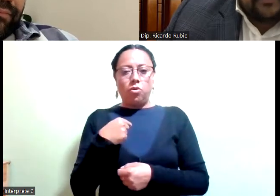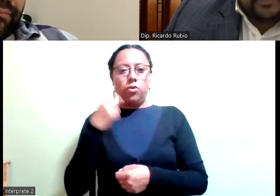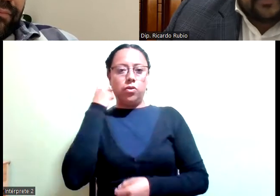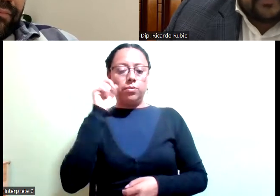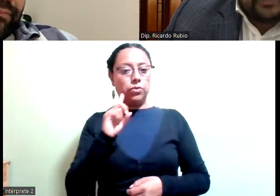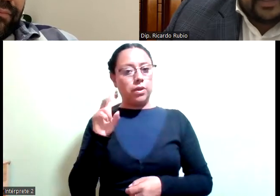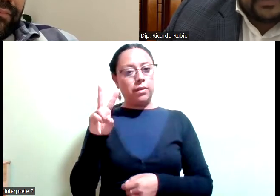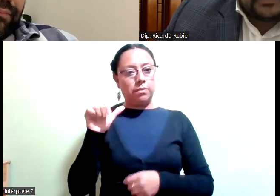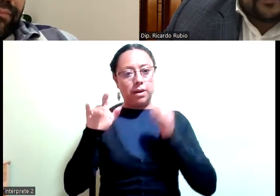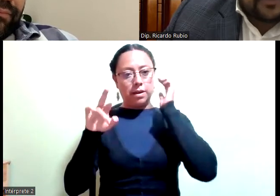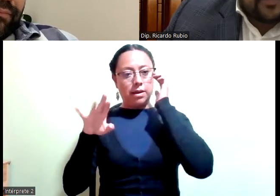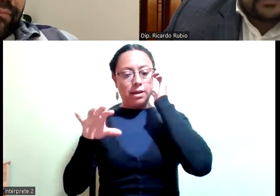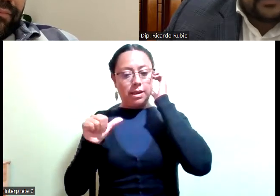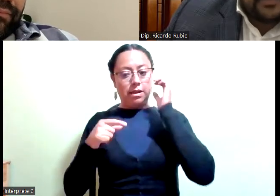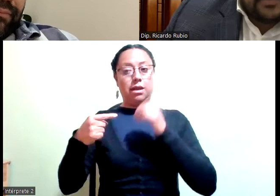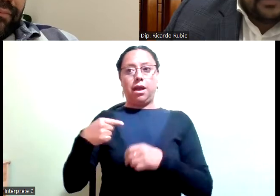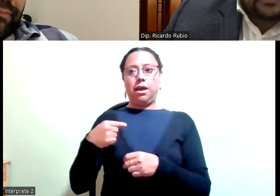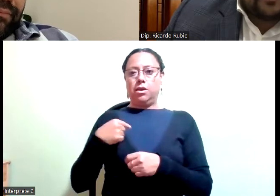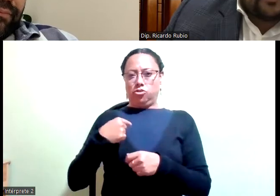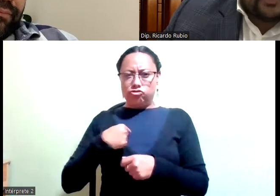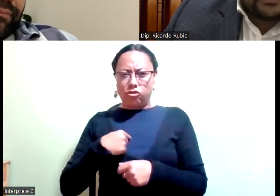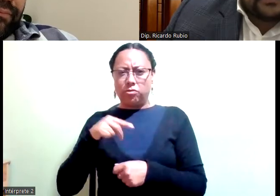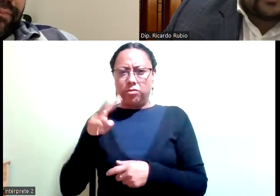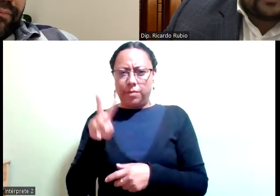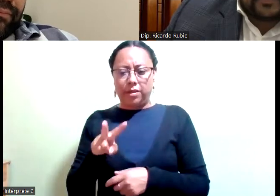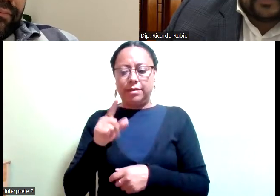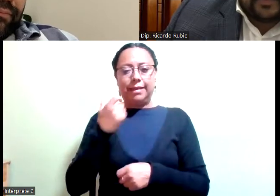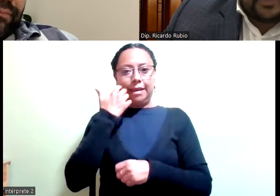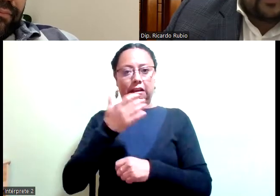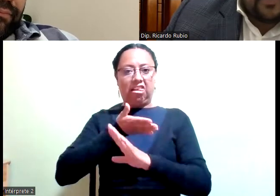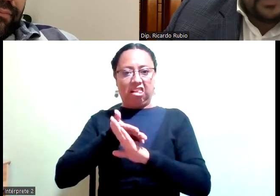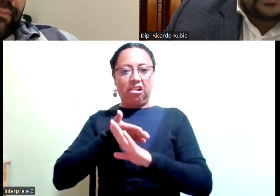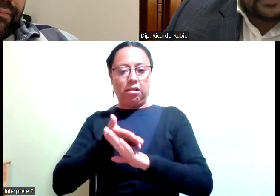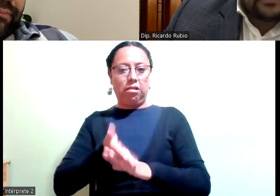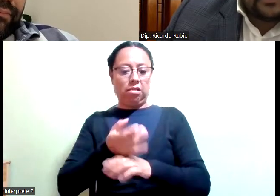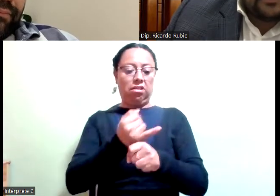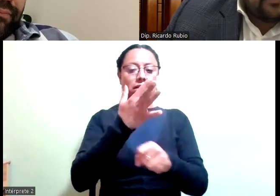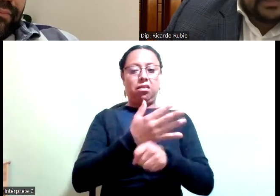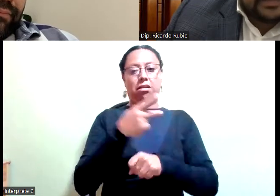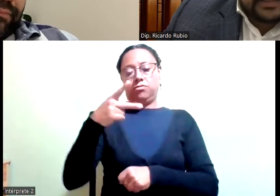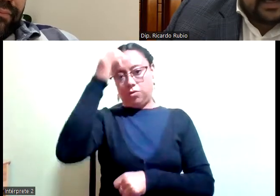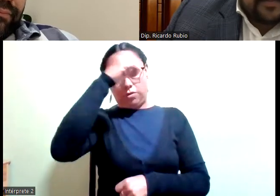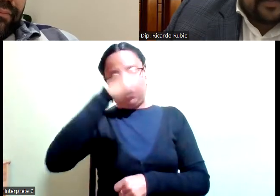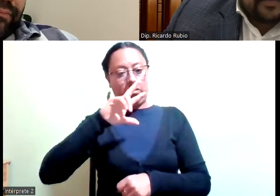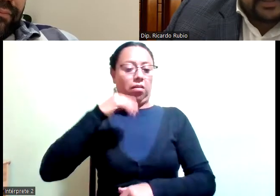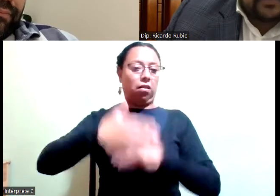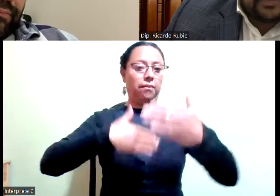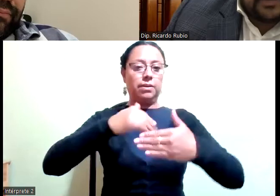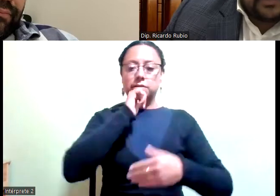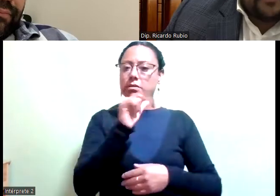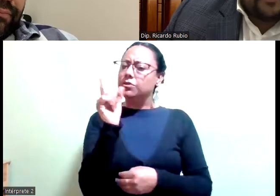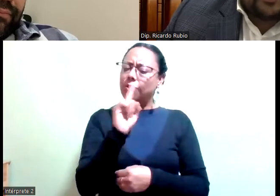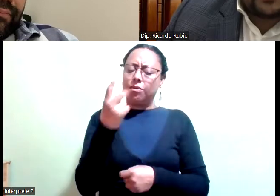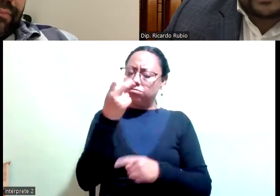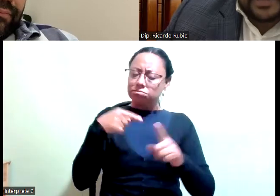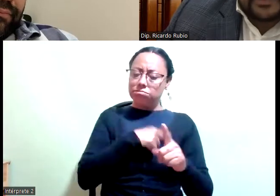del diputado Royfield, el que se obstaculice y que su propuesta, su opinión no avance. No ese es el propósito.